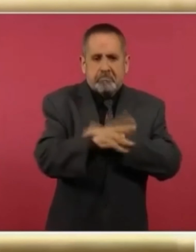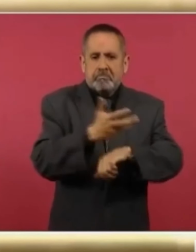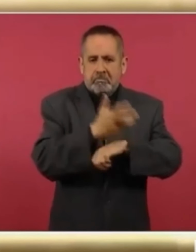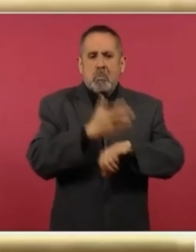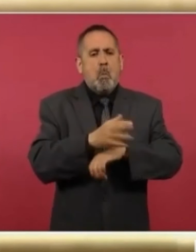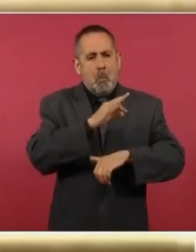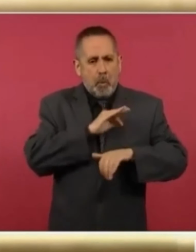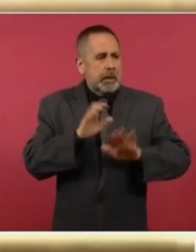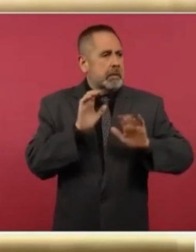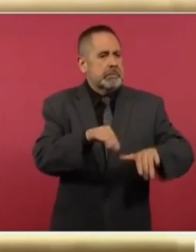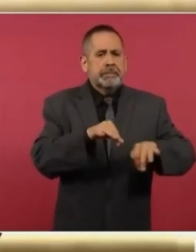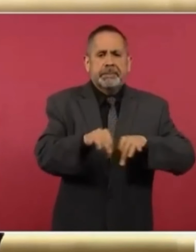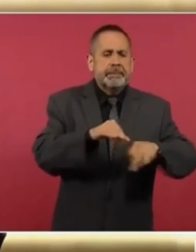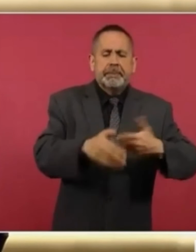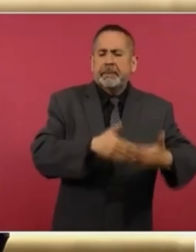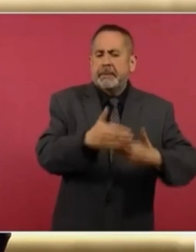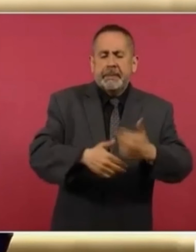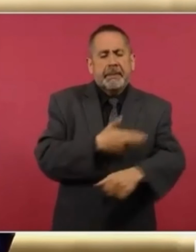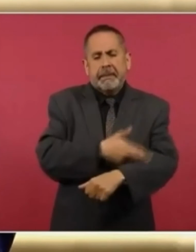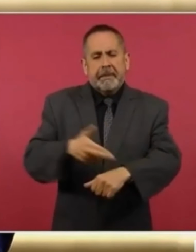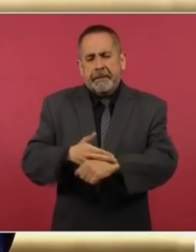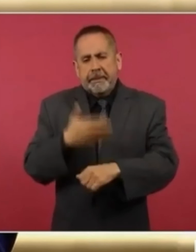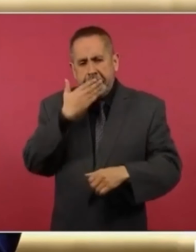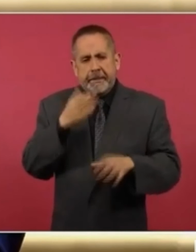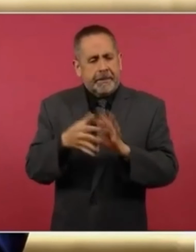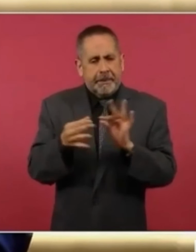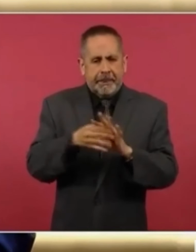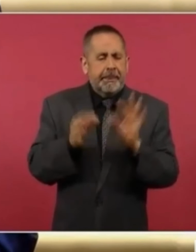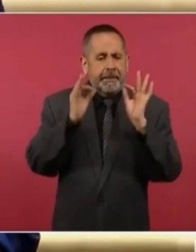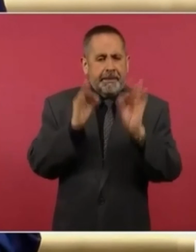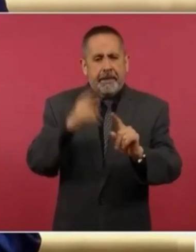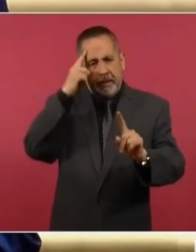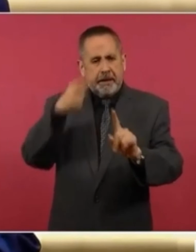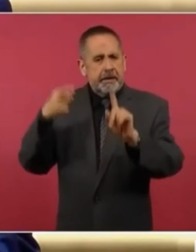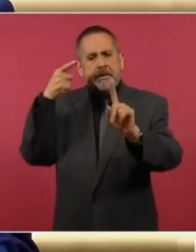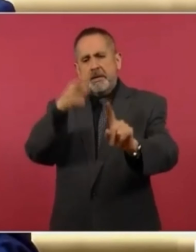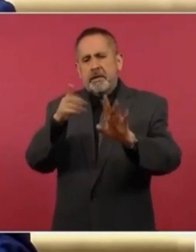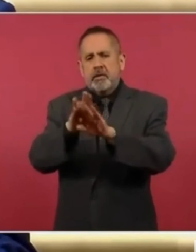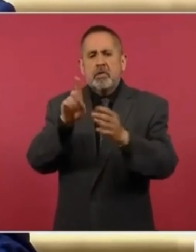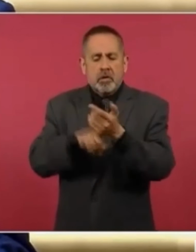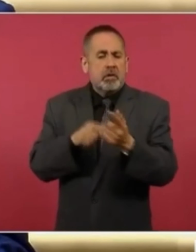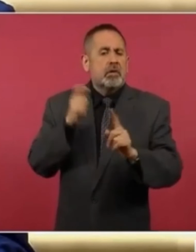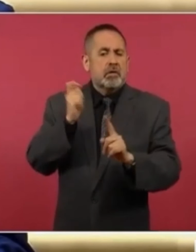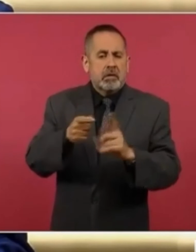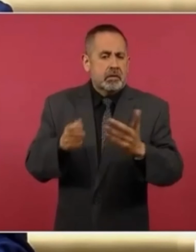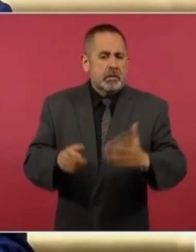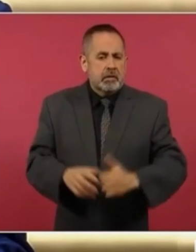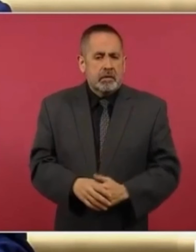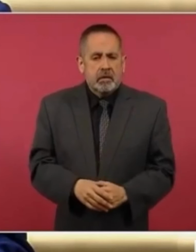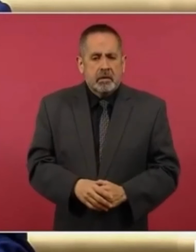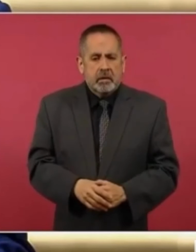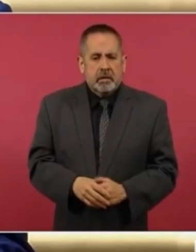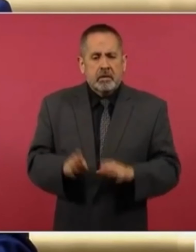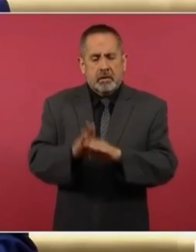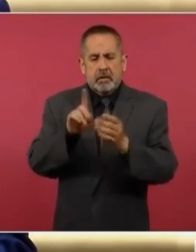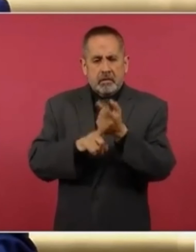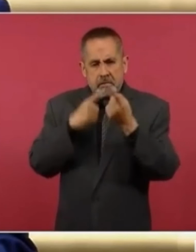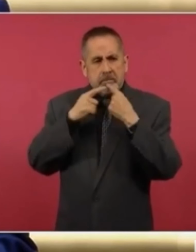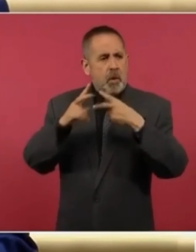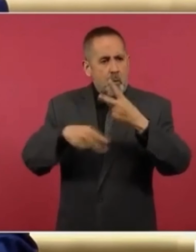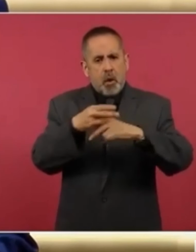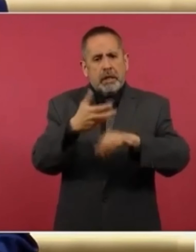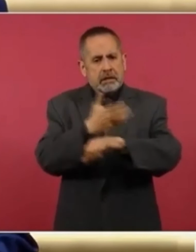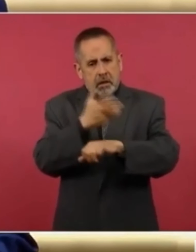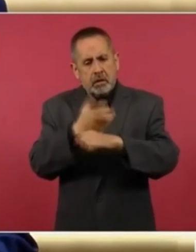de que se va a lograr el propósito de ir a Estados